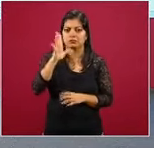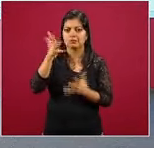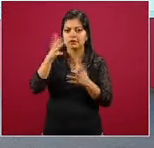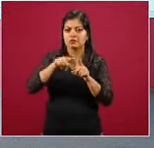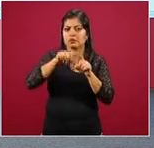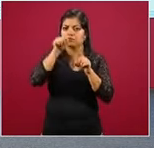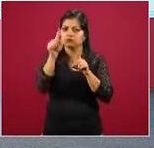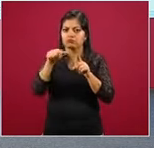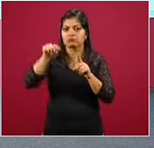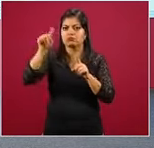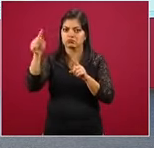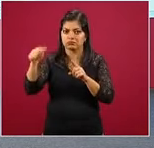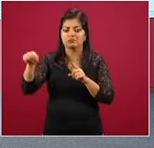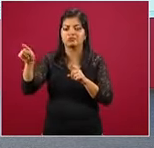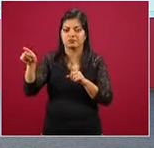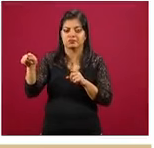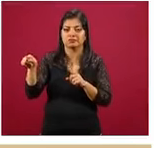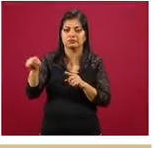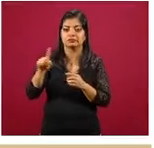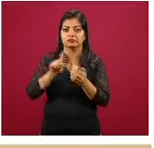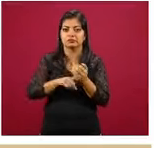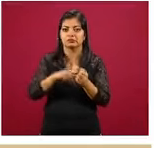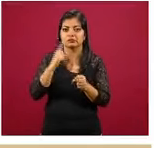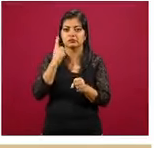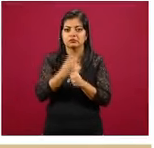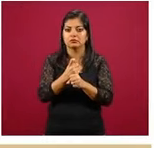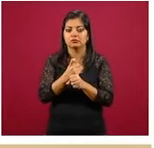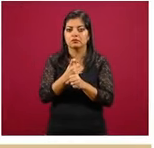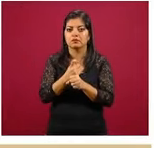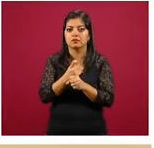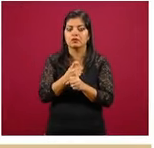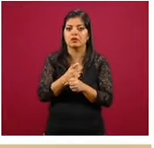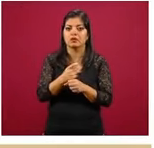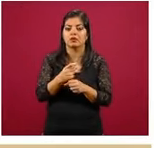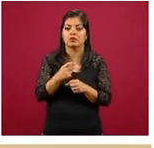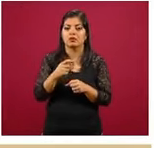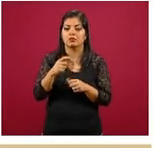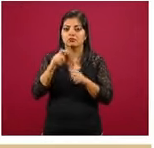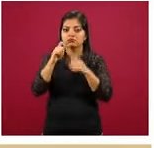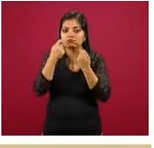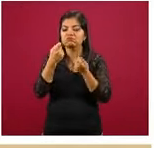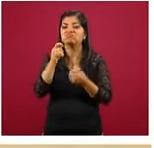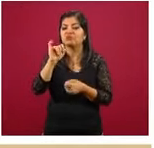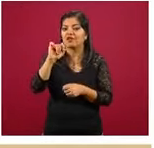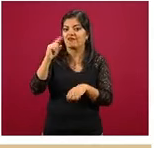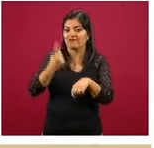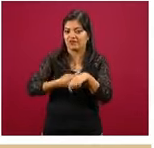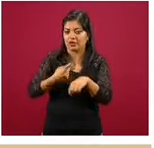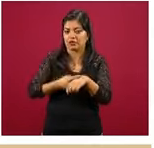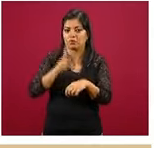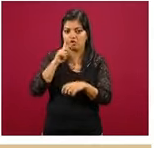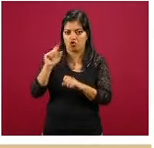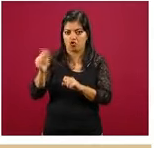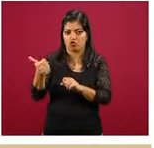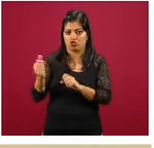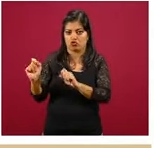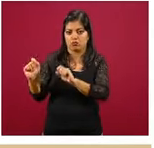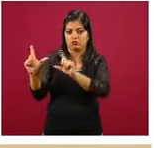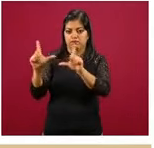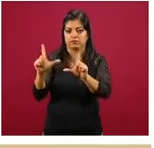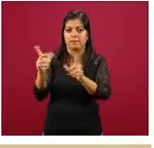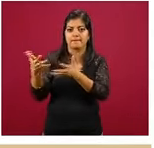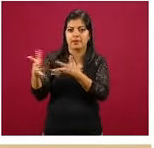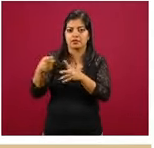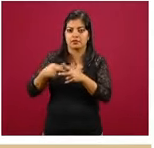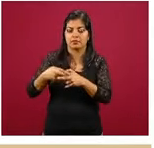ondulante, que lo podemos ver sobre todo en los casos confirmados. Si pasamos a la siguiente diapositiva para ver ya los